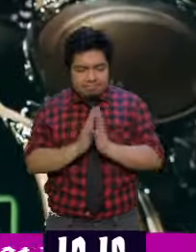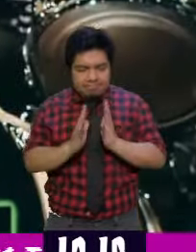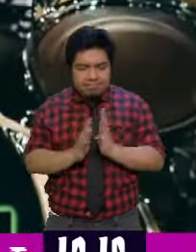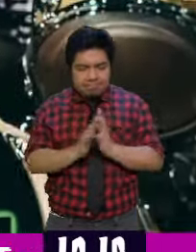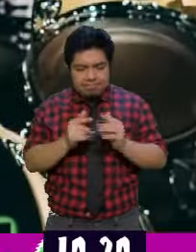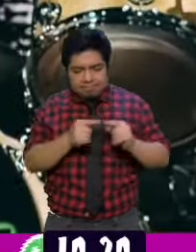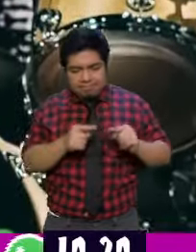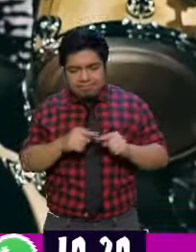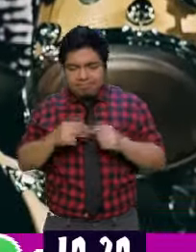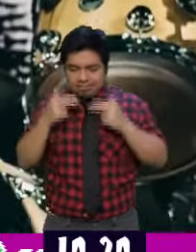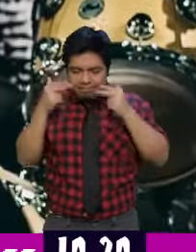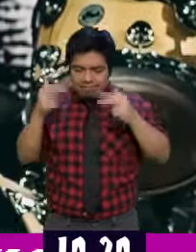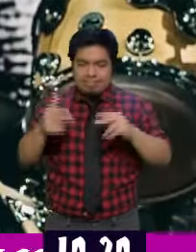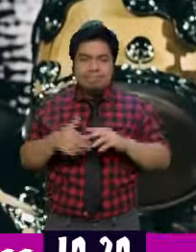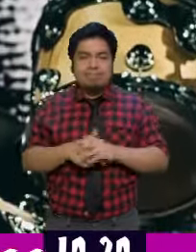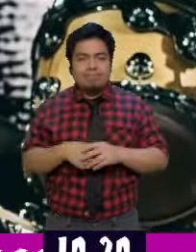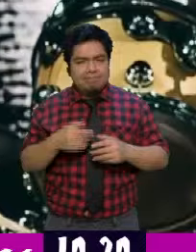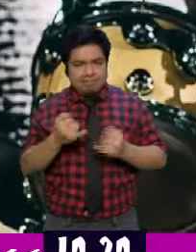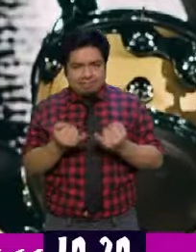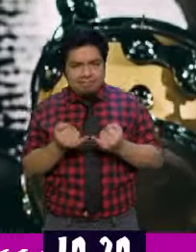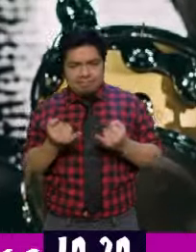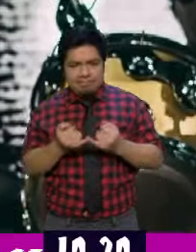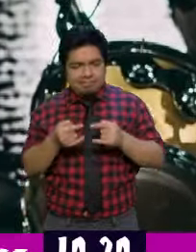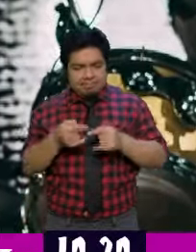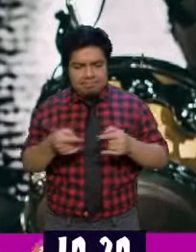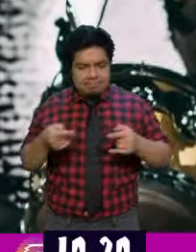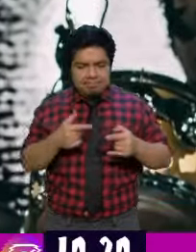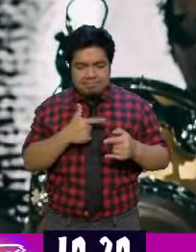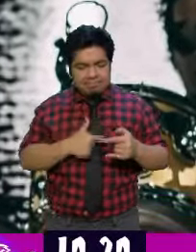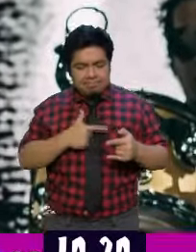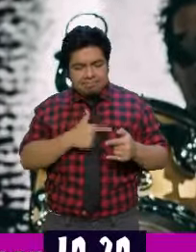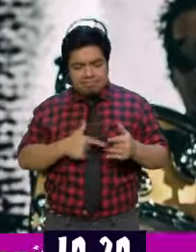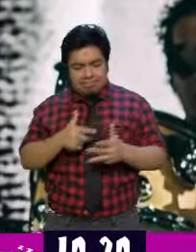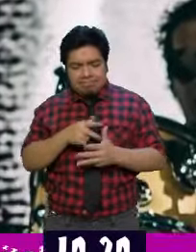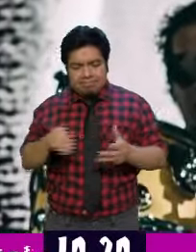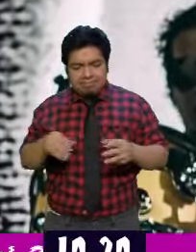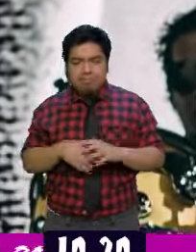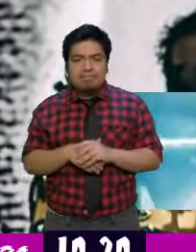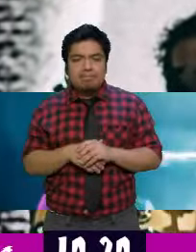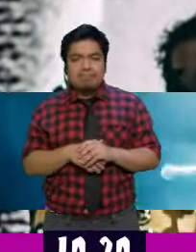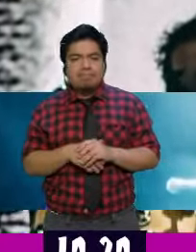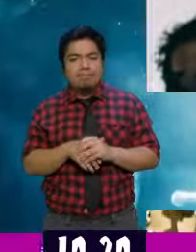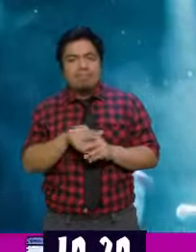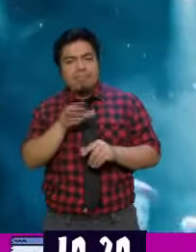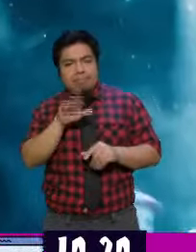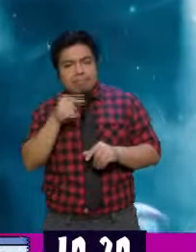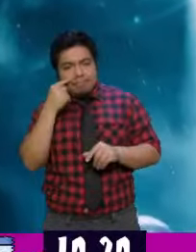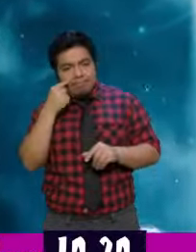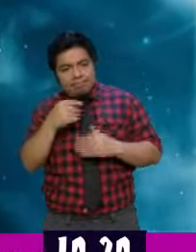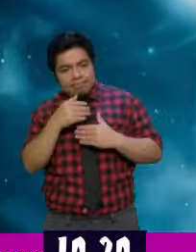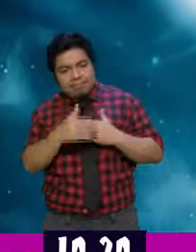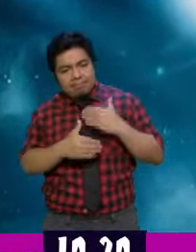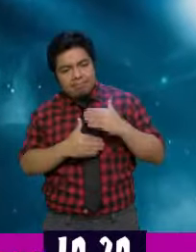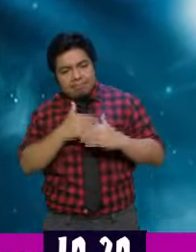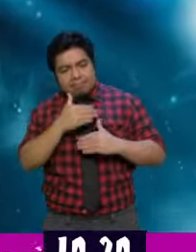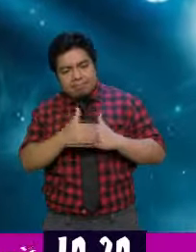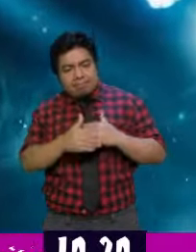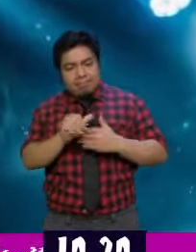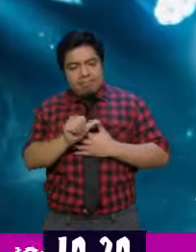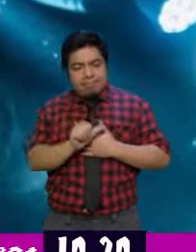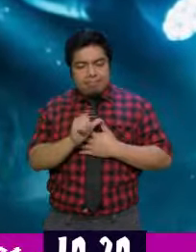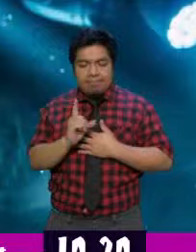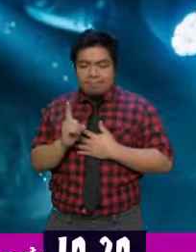estas bandas que tanto nos influenciaron. Oigan, pero esta secuencia de